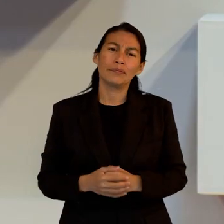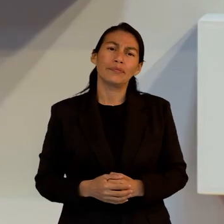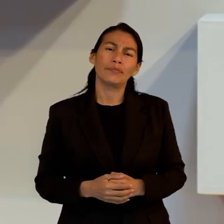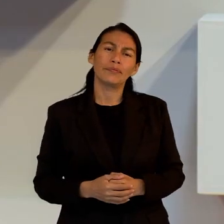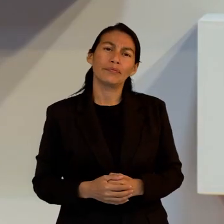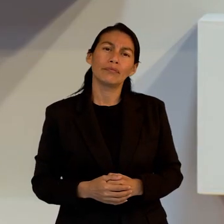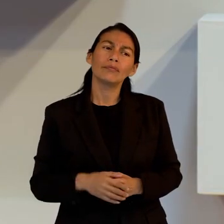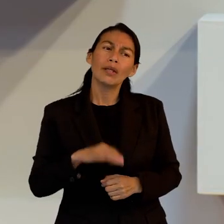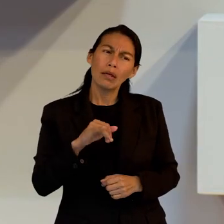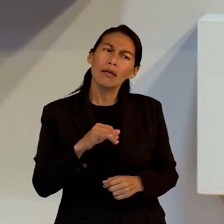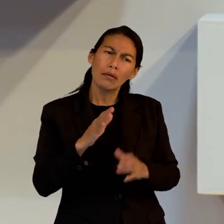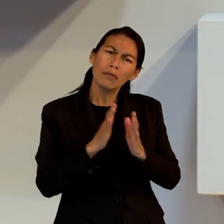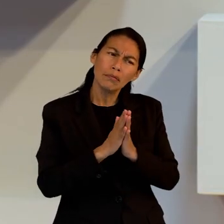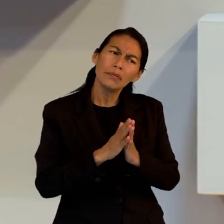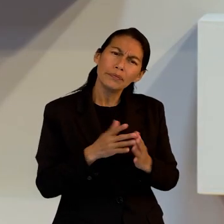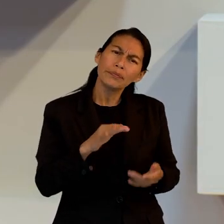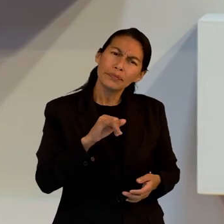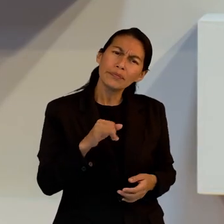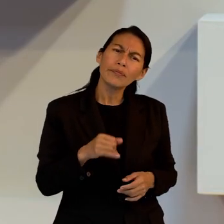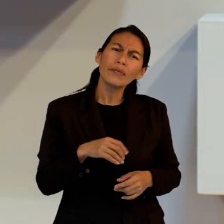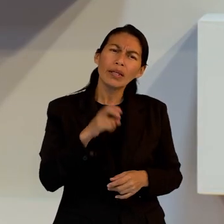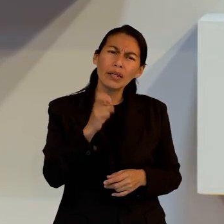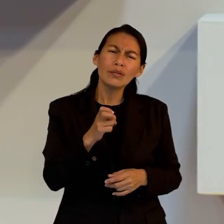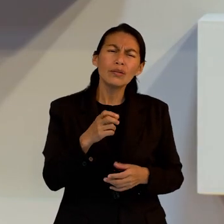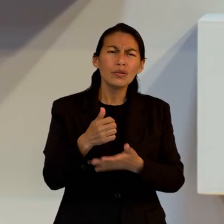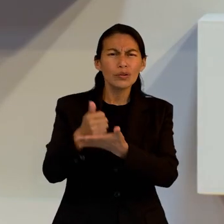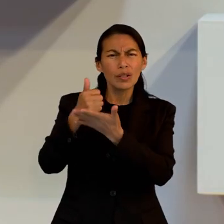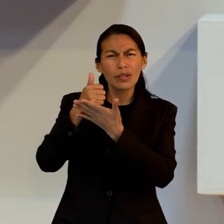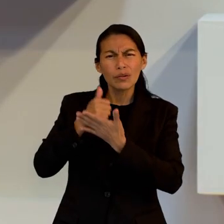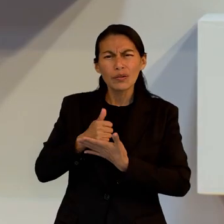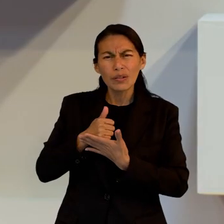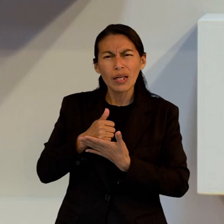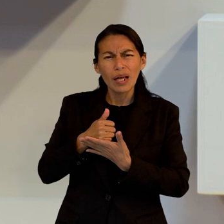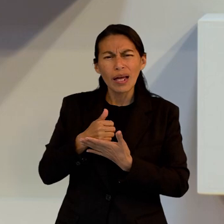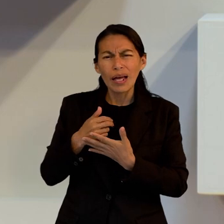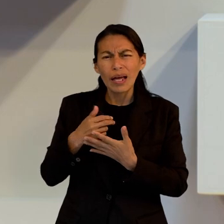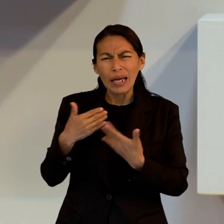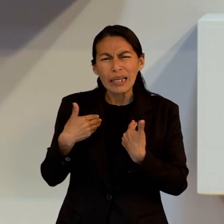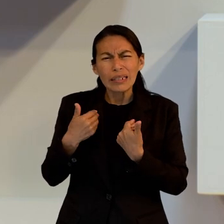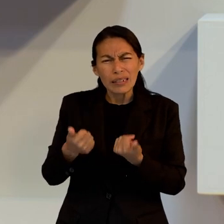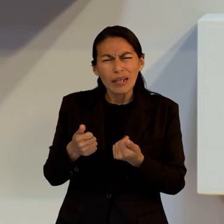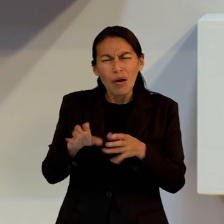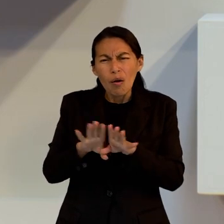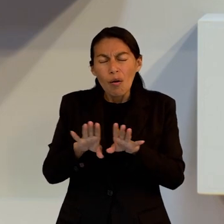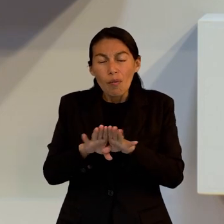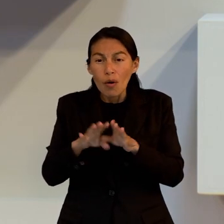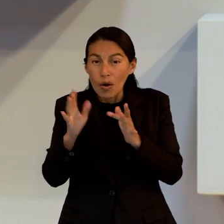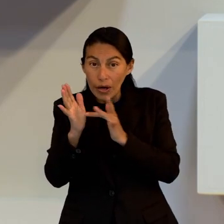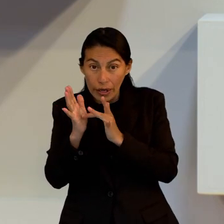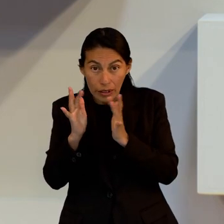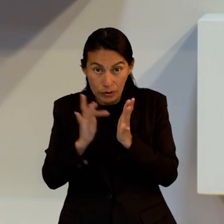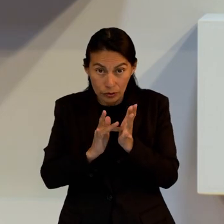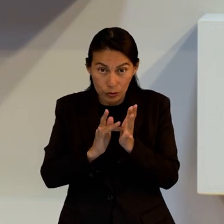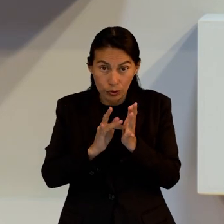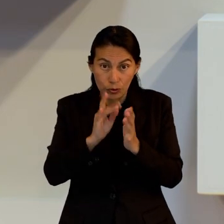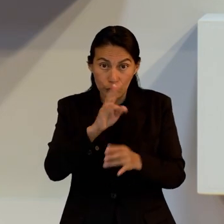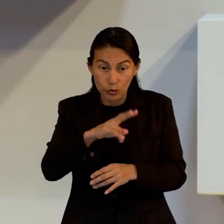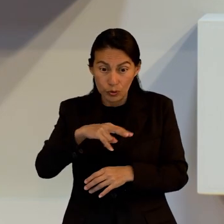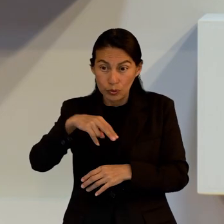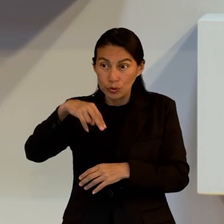y eso también nos nos lleva a percibir un poco más sobre la decisión de jesús cuando jesús